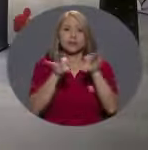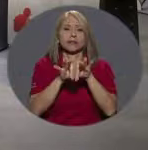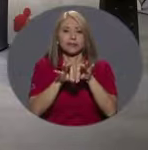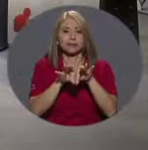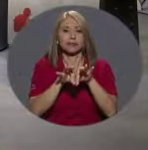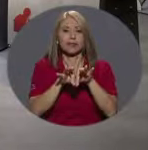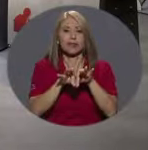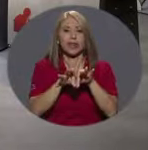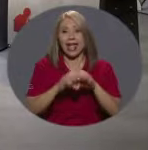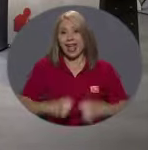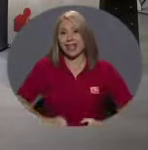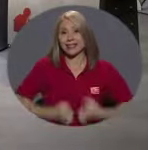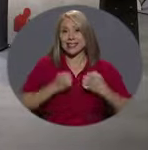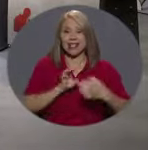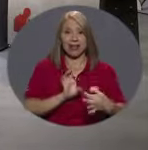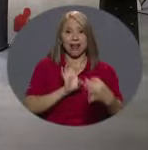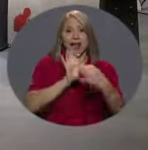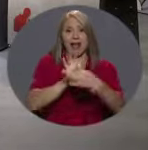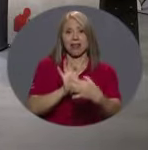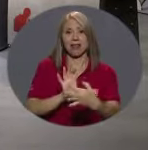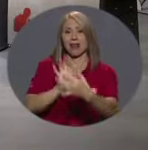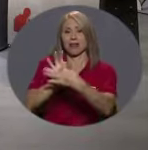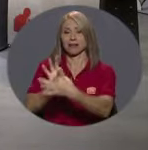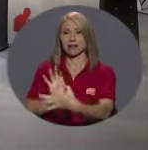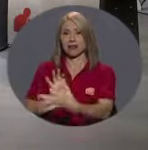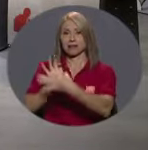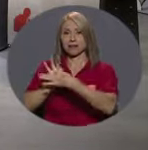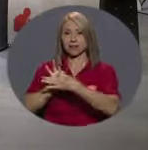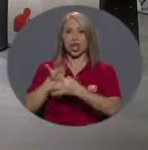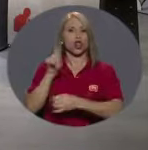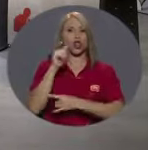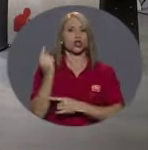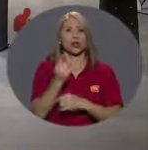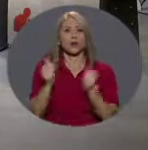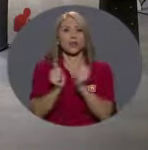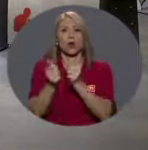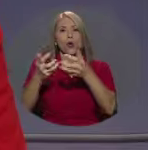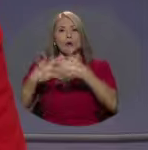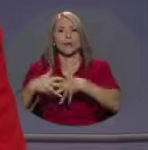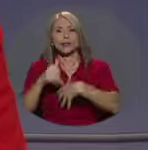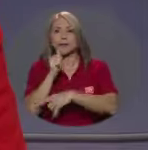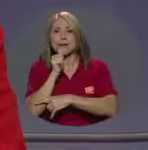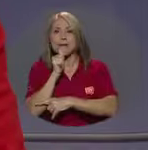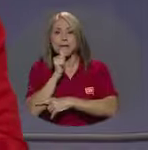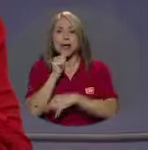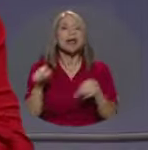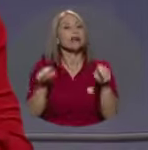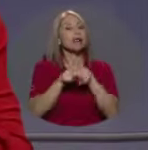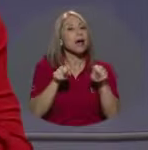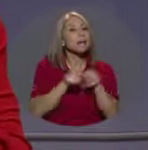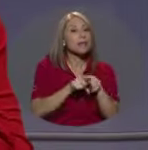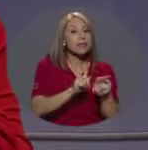valioso e importante que existan esas alianzas también, ¿verdad? No solamente con la parte privada, sino